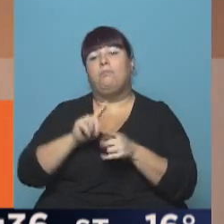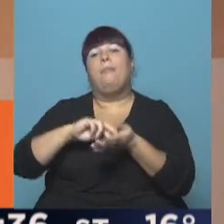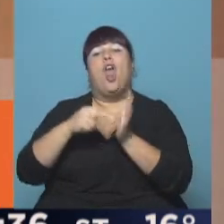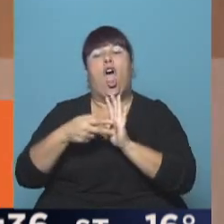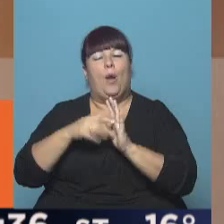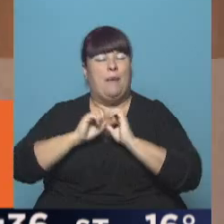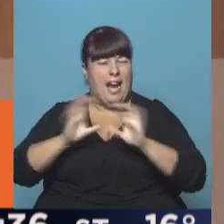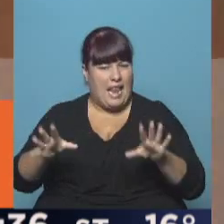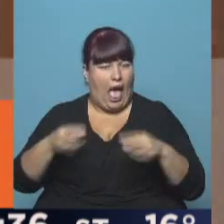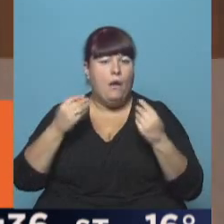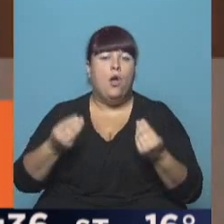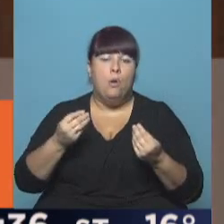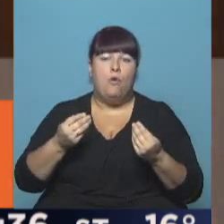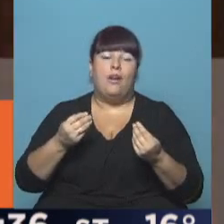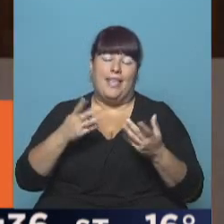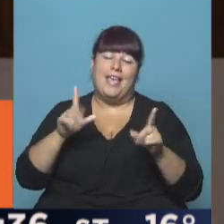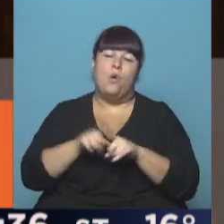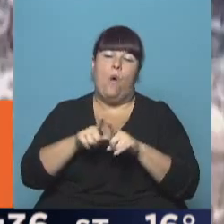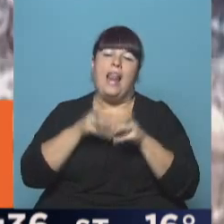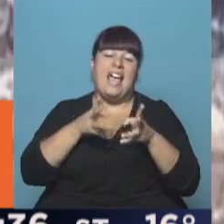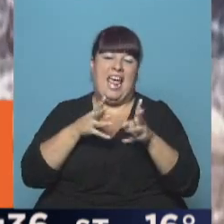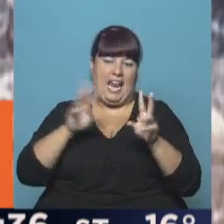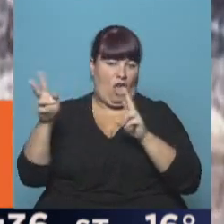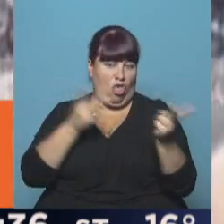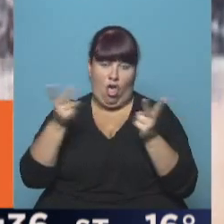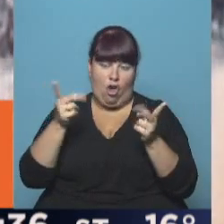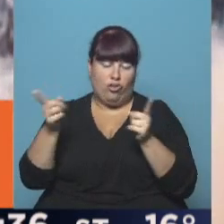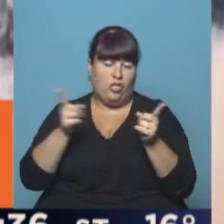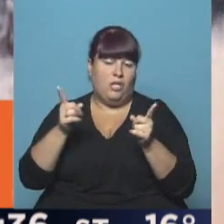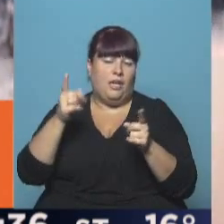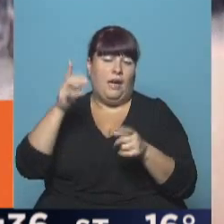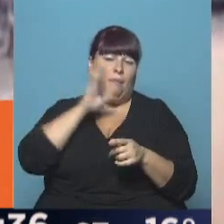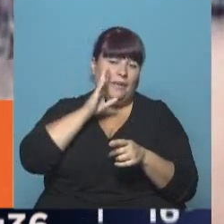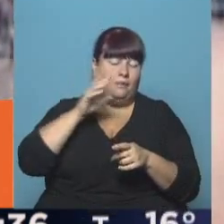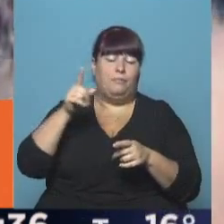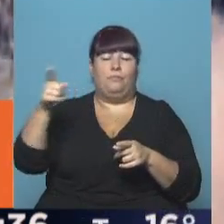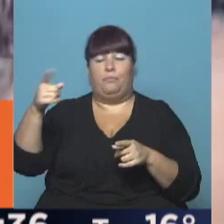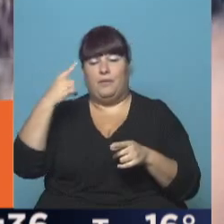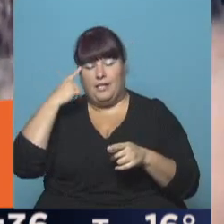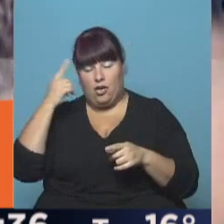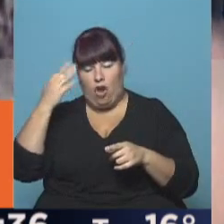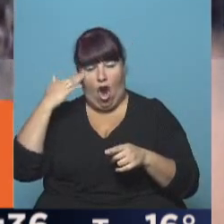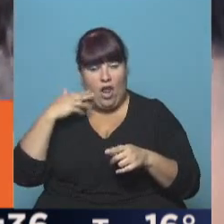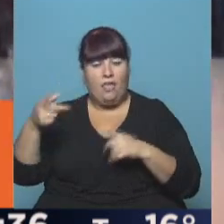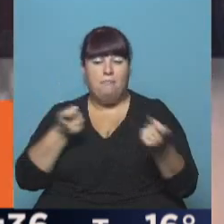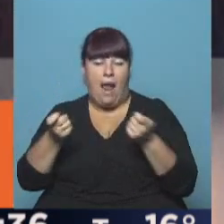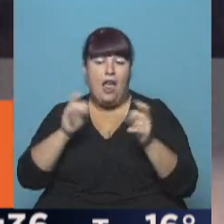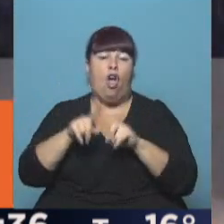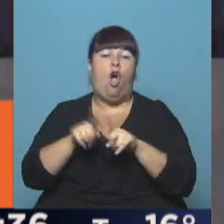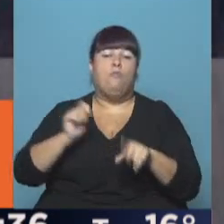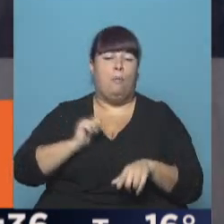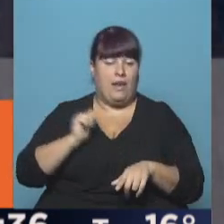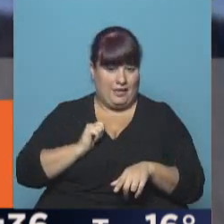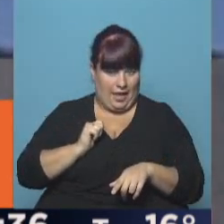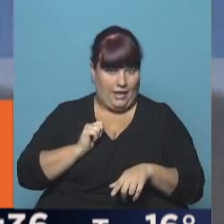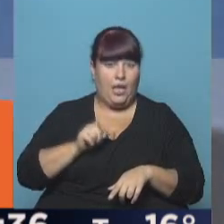crisis, porque tenemos un lenguaje de guerra. Ambos estados están haciendo movimientos, maniobras militares.